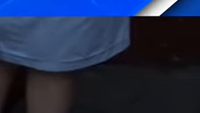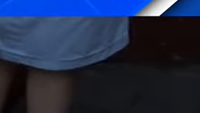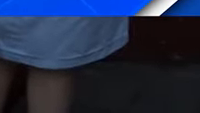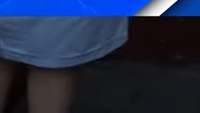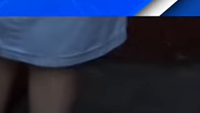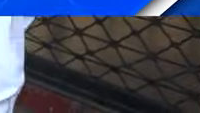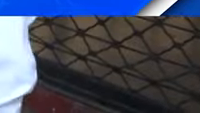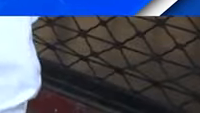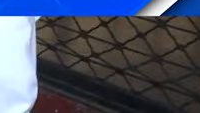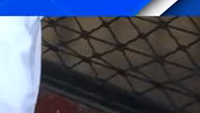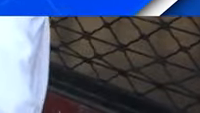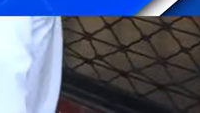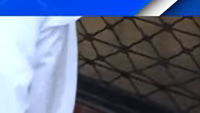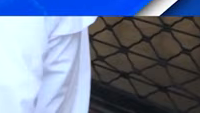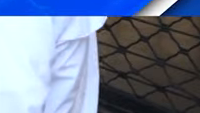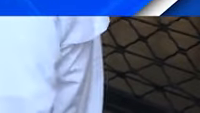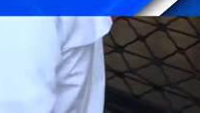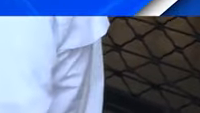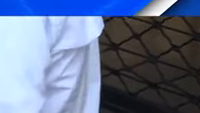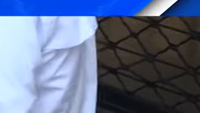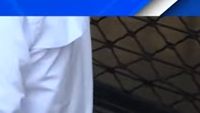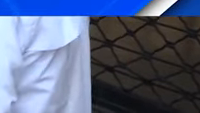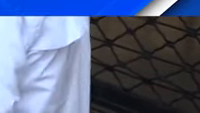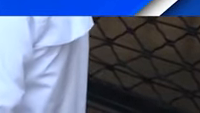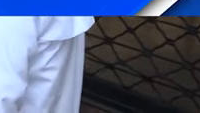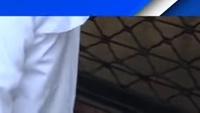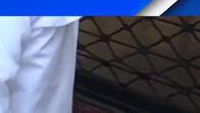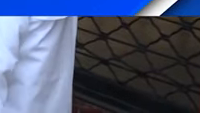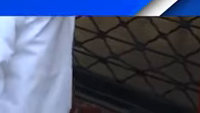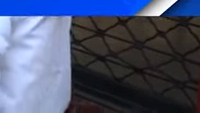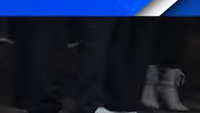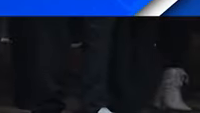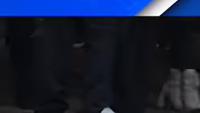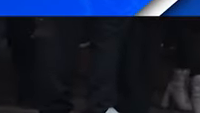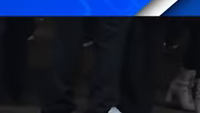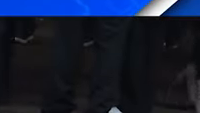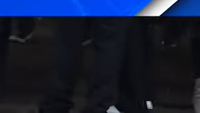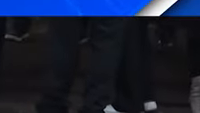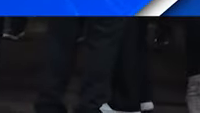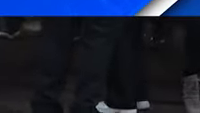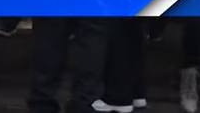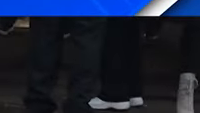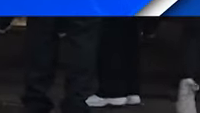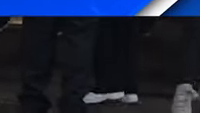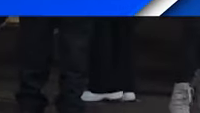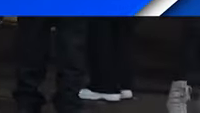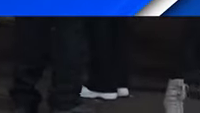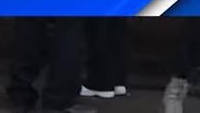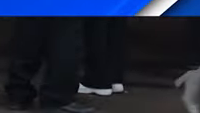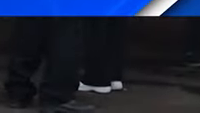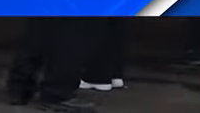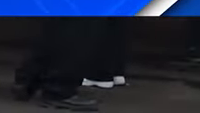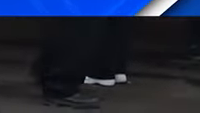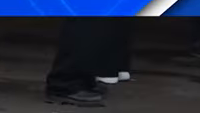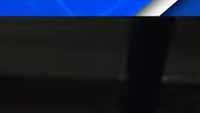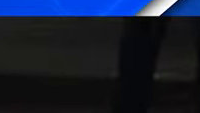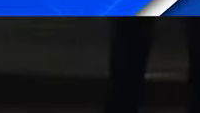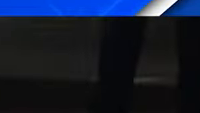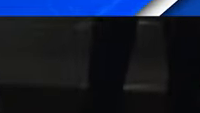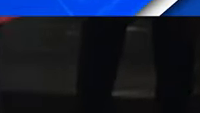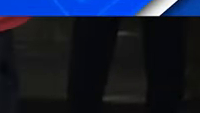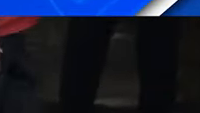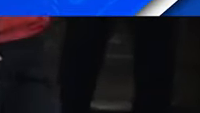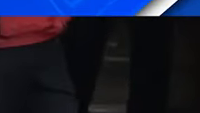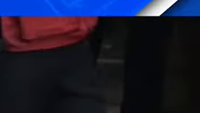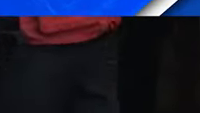357, mediante el cual se creó la Asociación Cruz Roja Nicaragüense en 1958, y al mismo tiempo